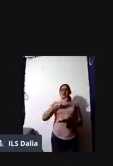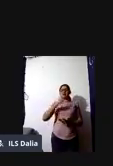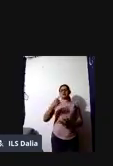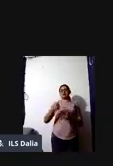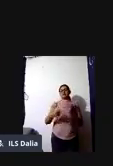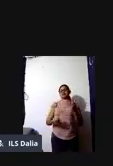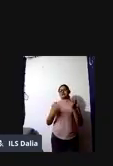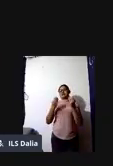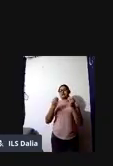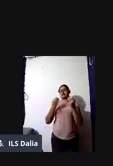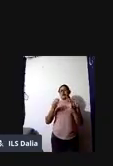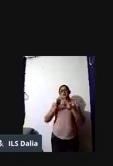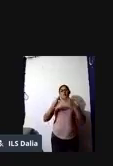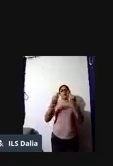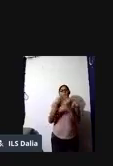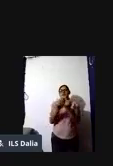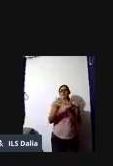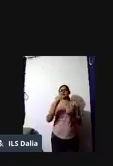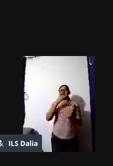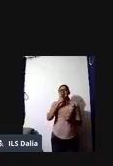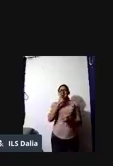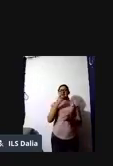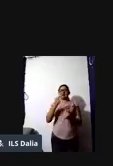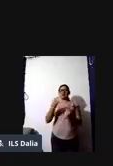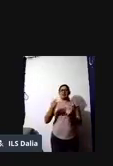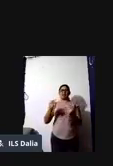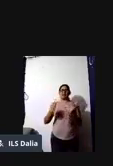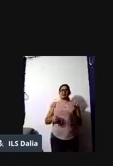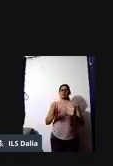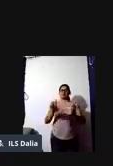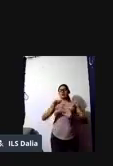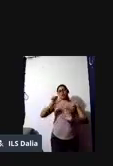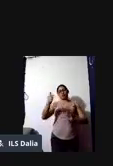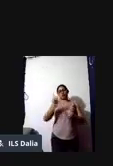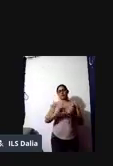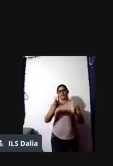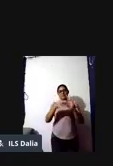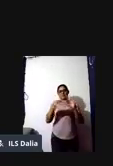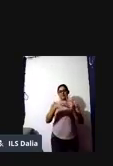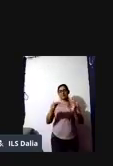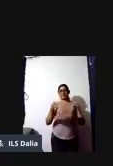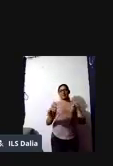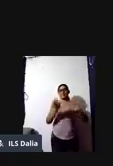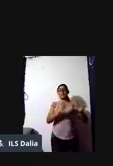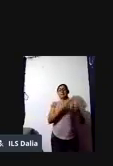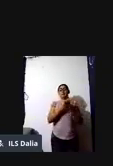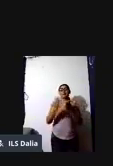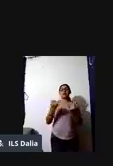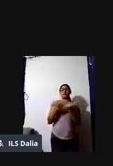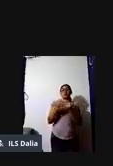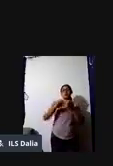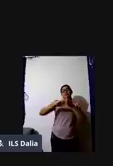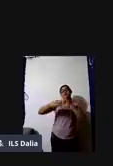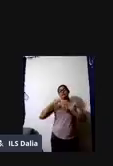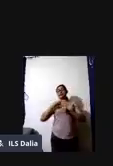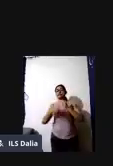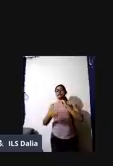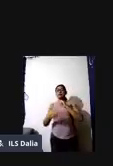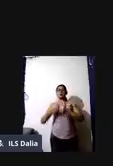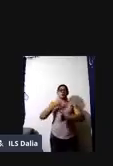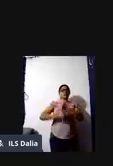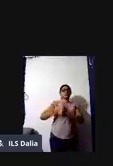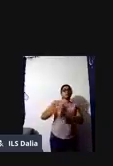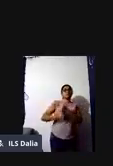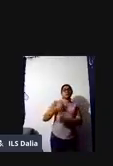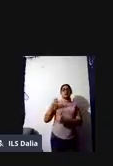quieren, ahondamos en ese punto. Rivalidad, ¿no? Entre los hermanos y las hermanas o entre hermanas y